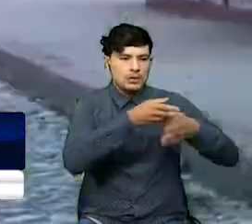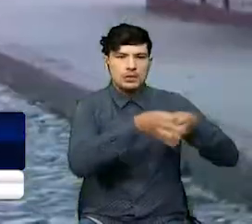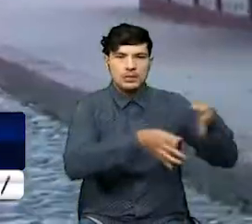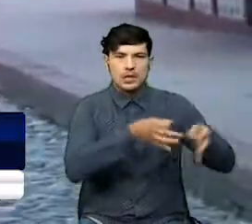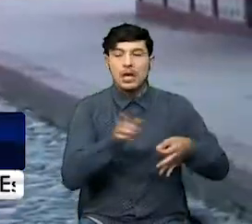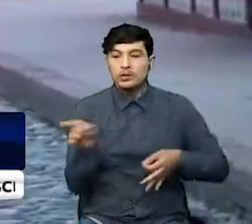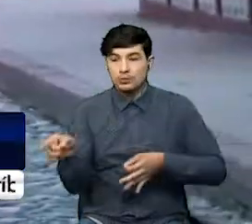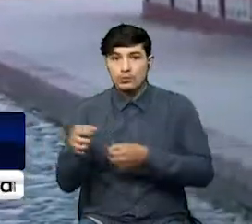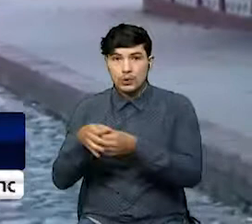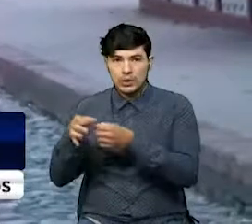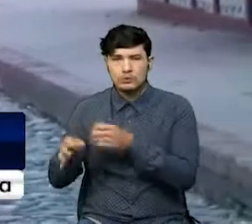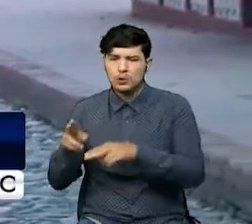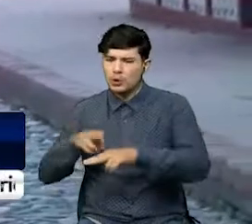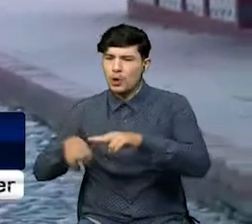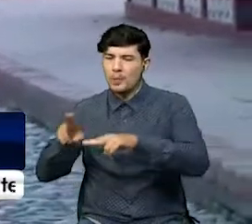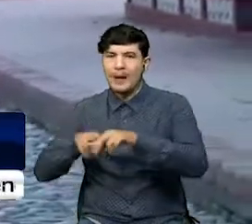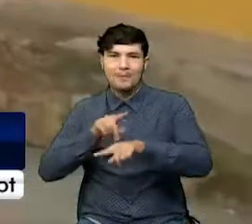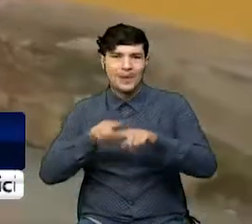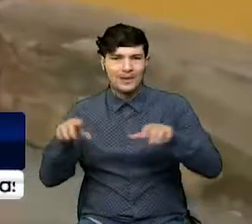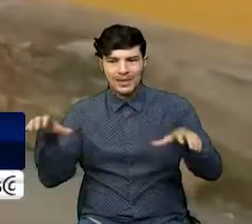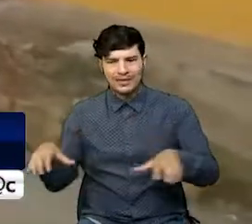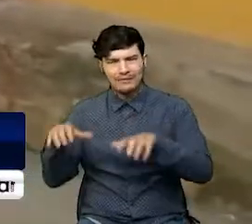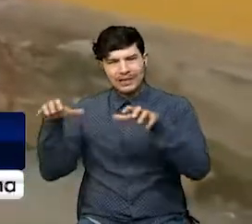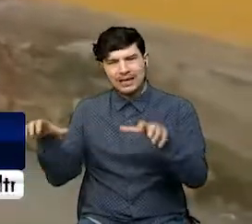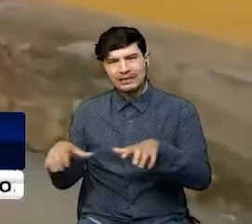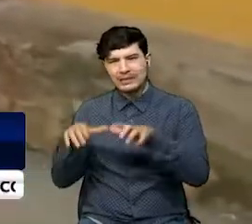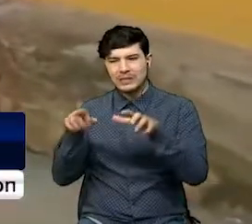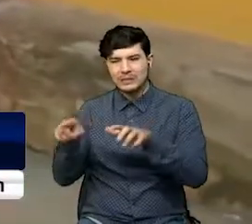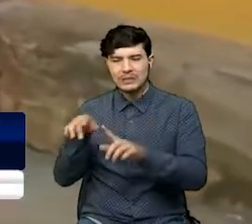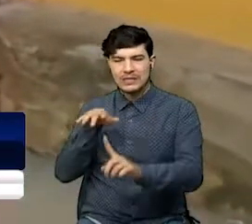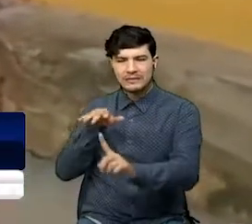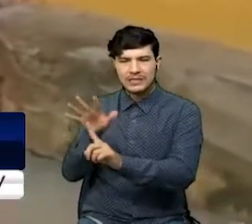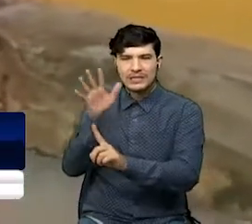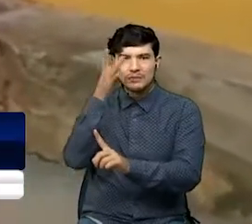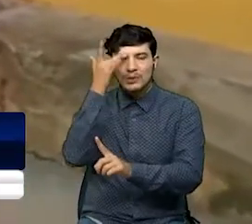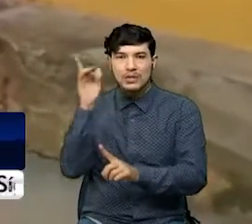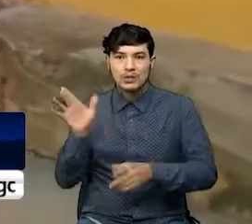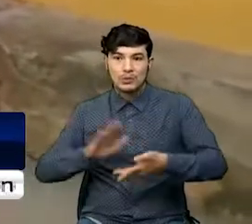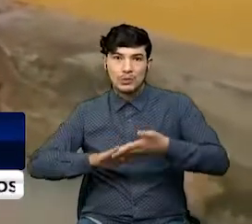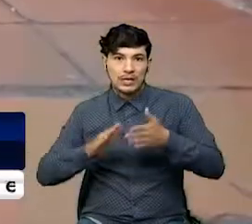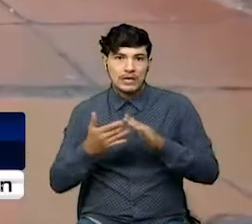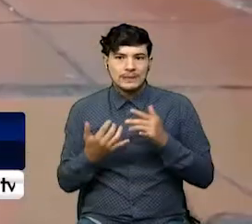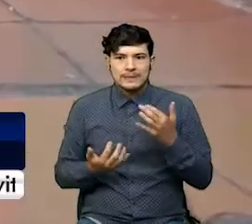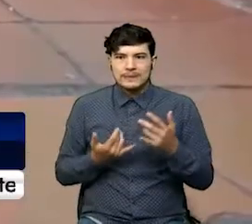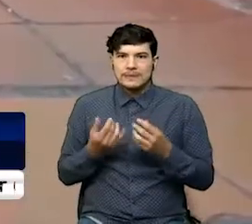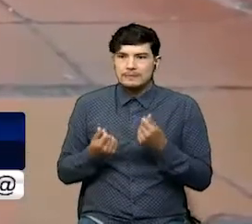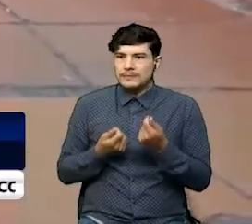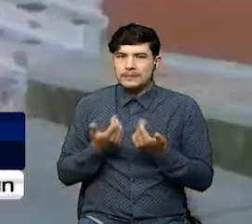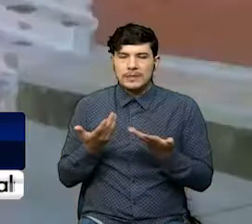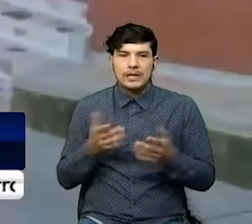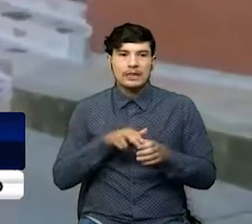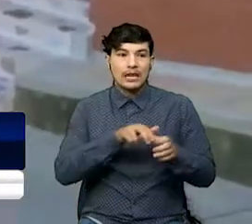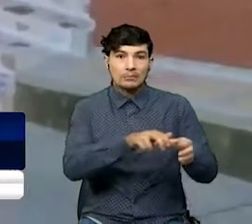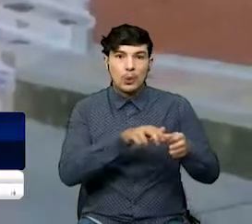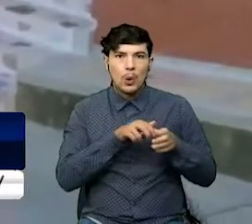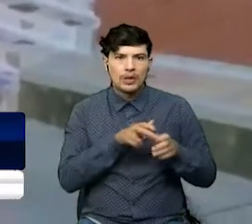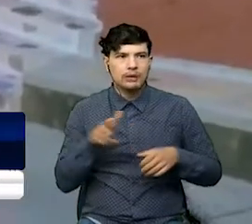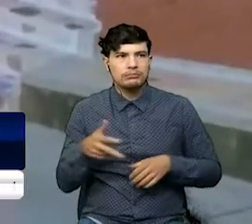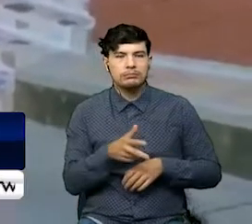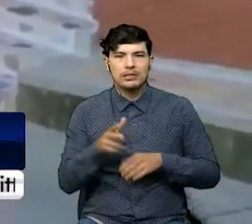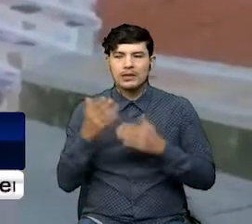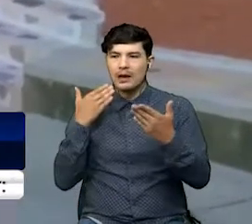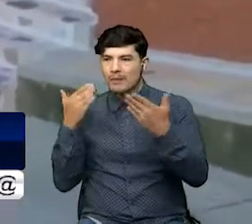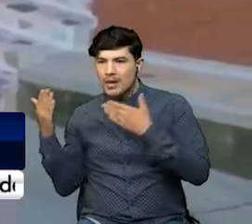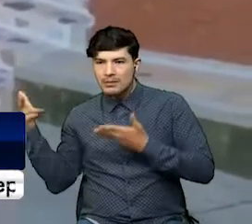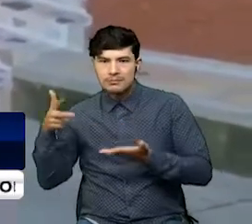de normalidad muchas de las actividades diarias de a poco se ven afectadas si digamos el comercio está bastante limitado puesto que el transporte desde el sector rural